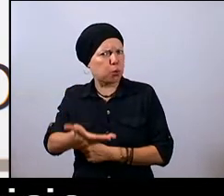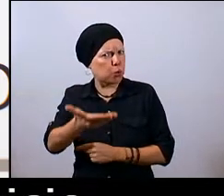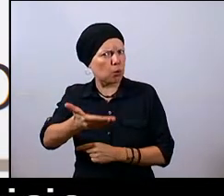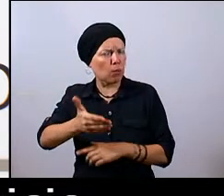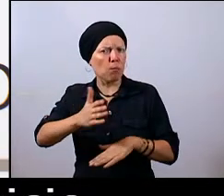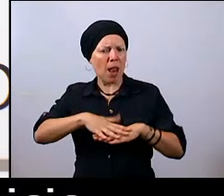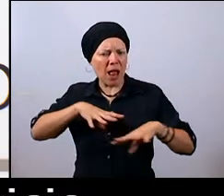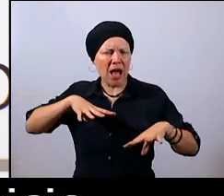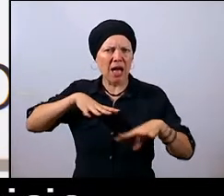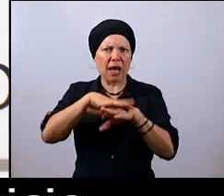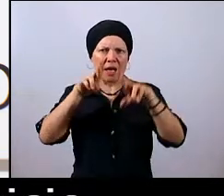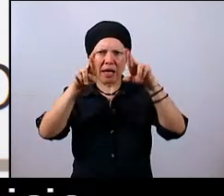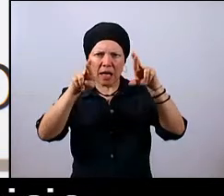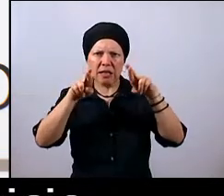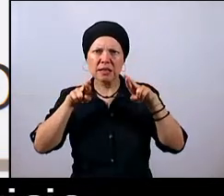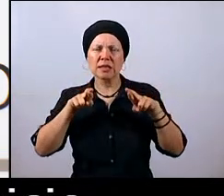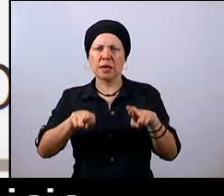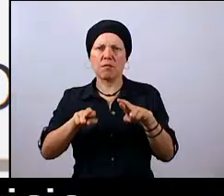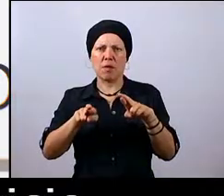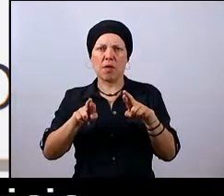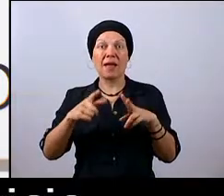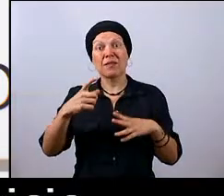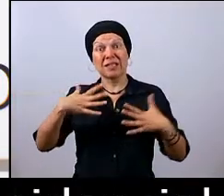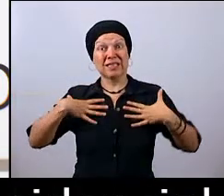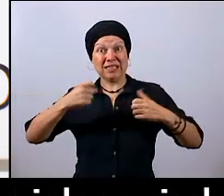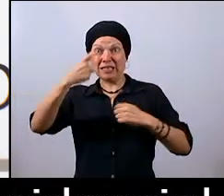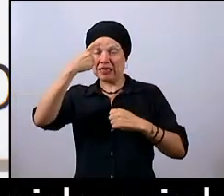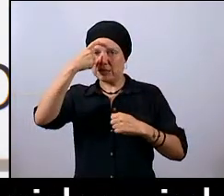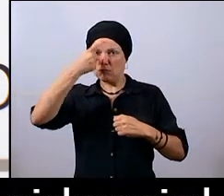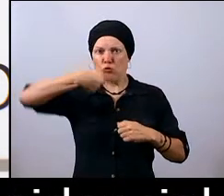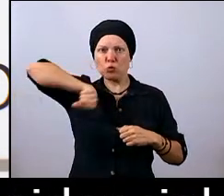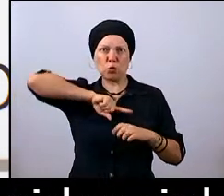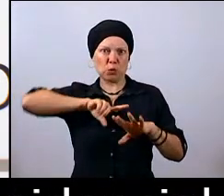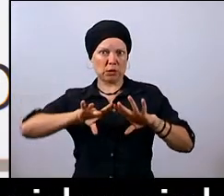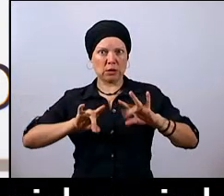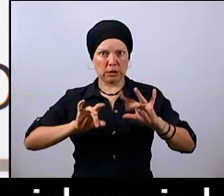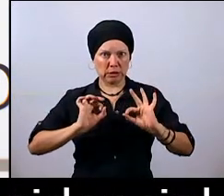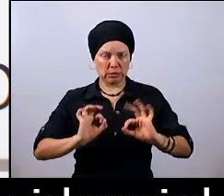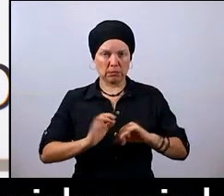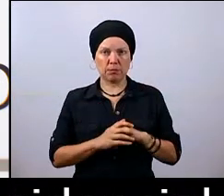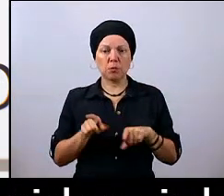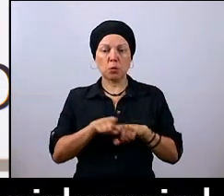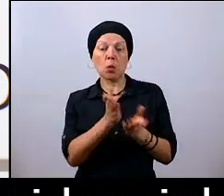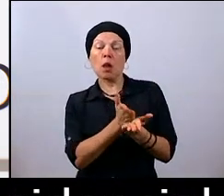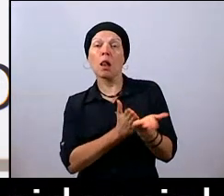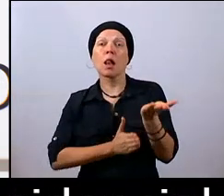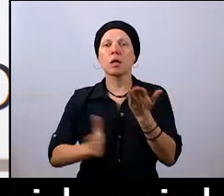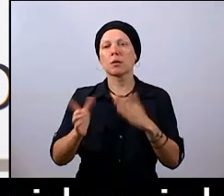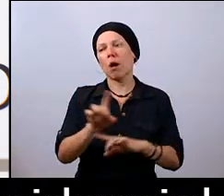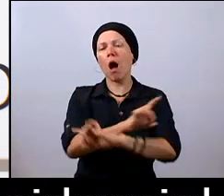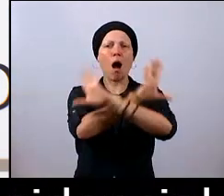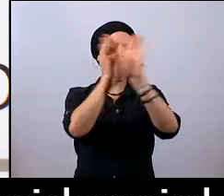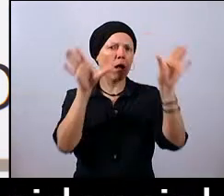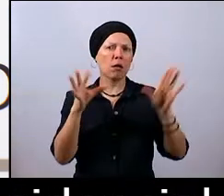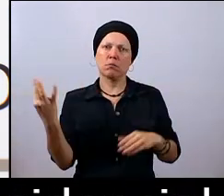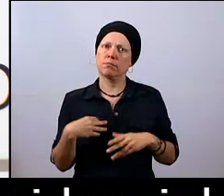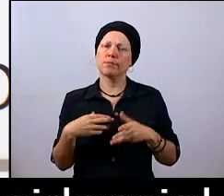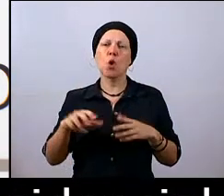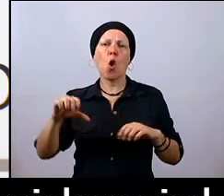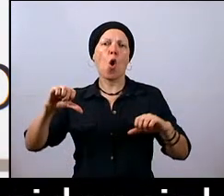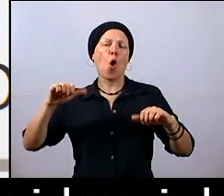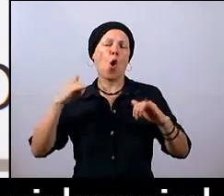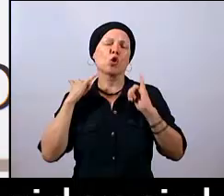la red residencial de salud mental en nuestra región, como alternativa clara a la